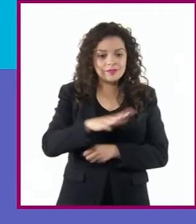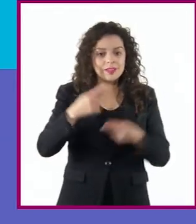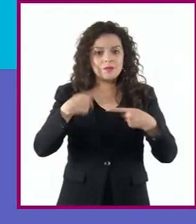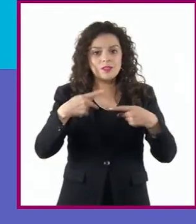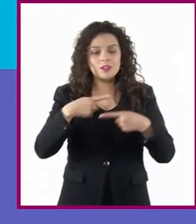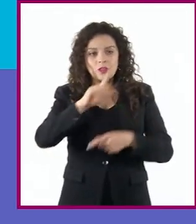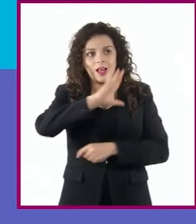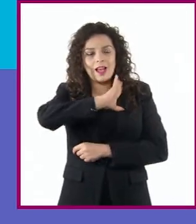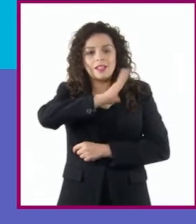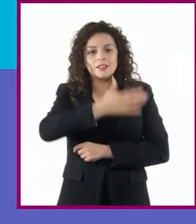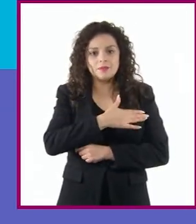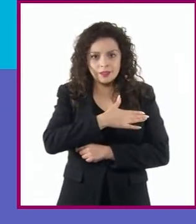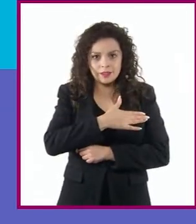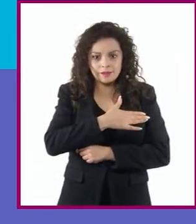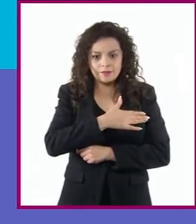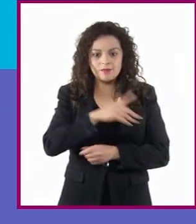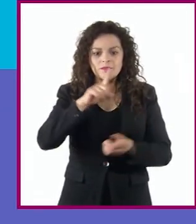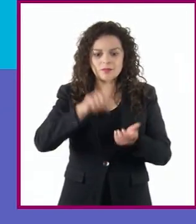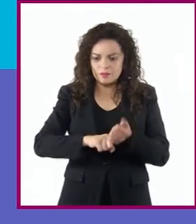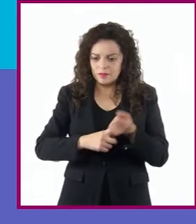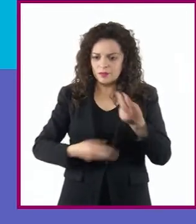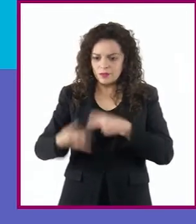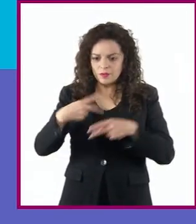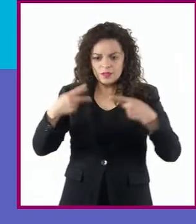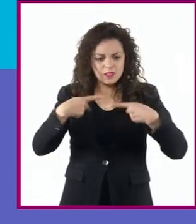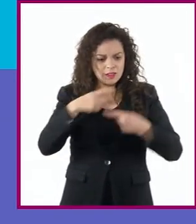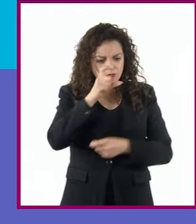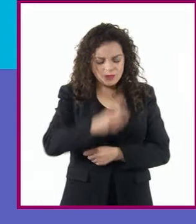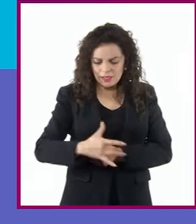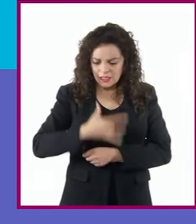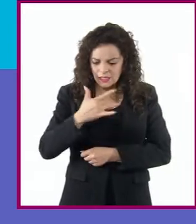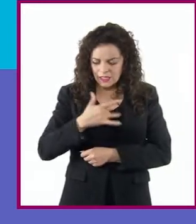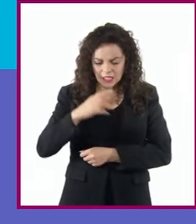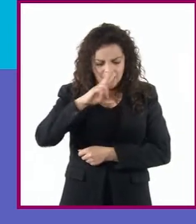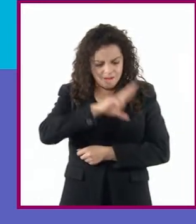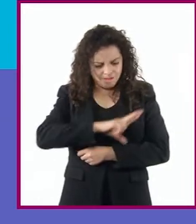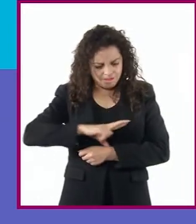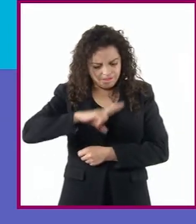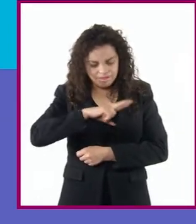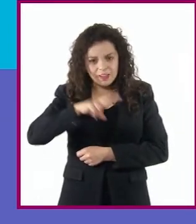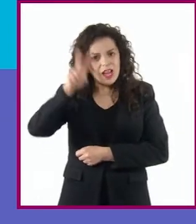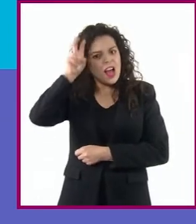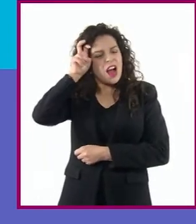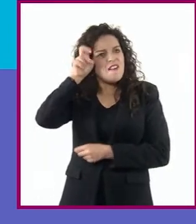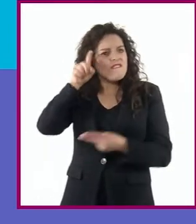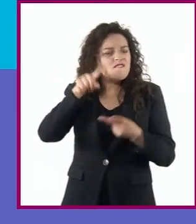los personajes resentimiento, envidias, mentiras y rencor.